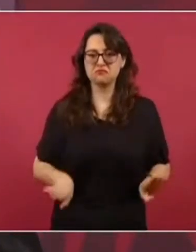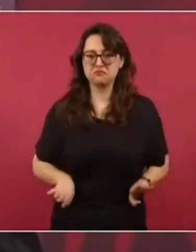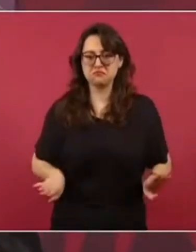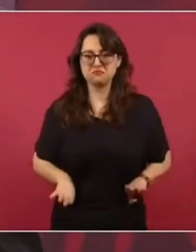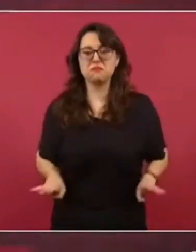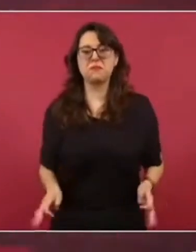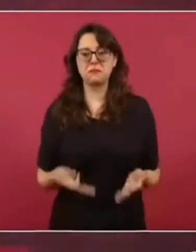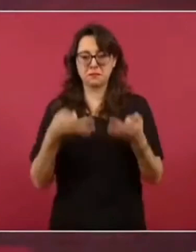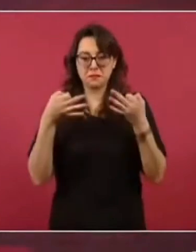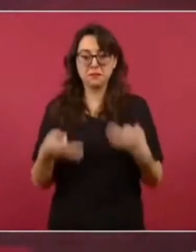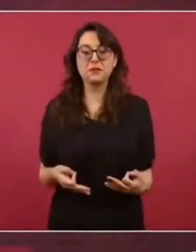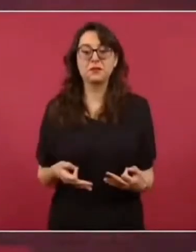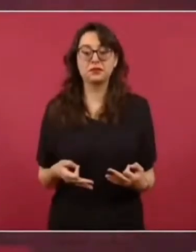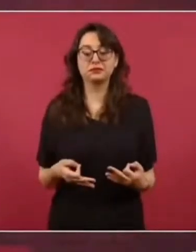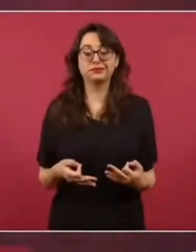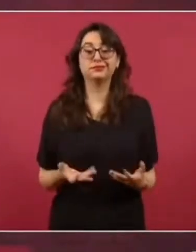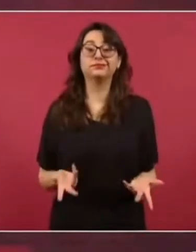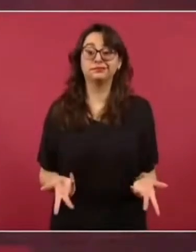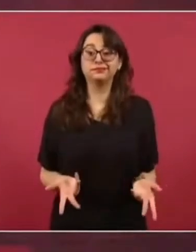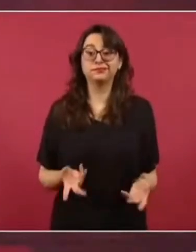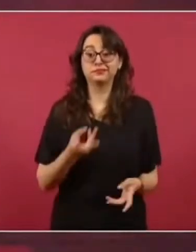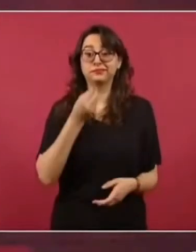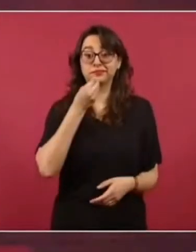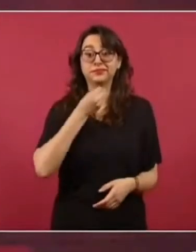Entonces, sí, hay que seguir